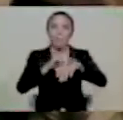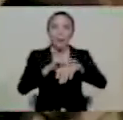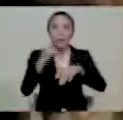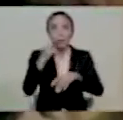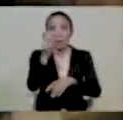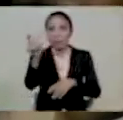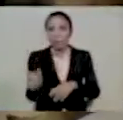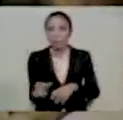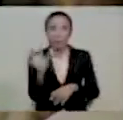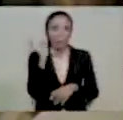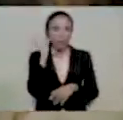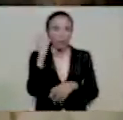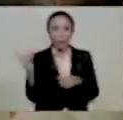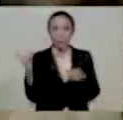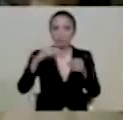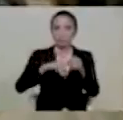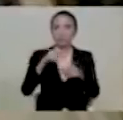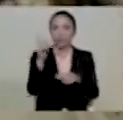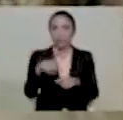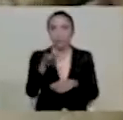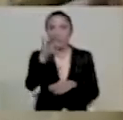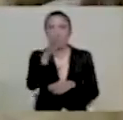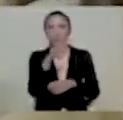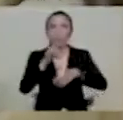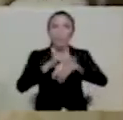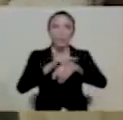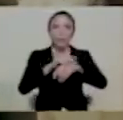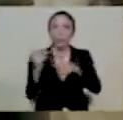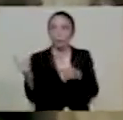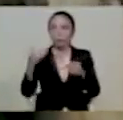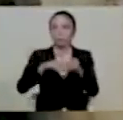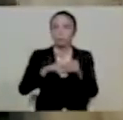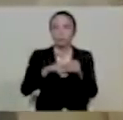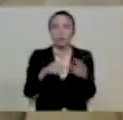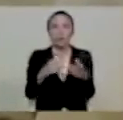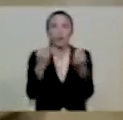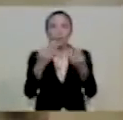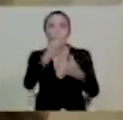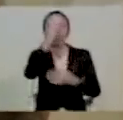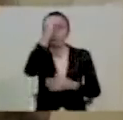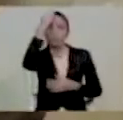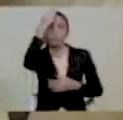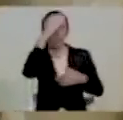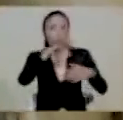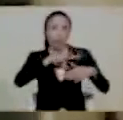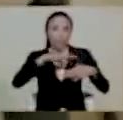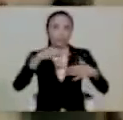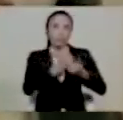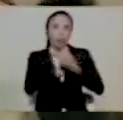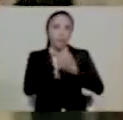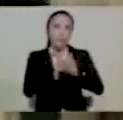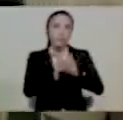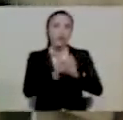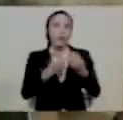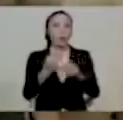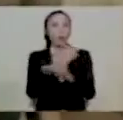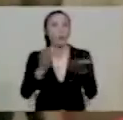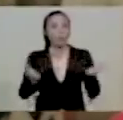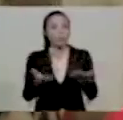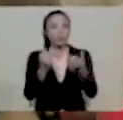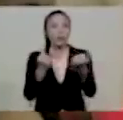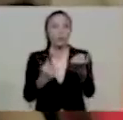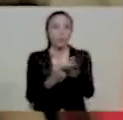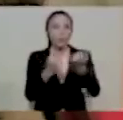Gabriela, que quieres ahora también ser médico, llevas en esa alma, llevas en ese espíritu, el espíritu de la cooperación y